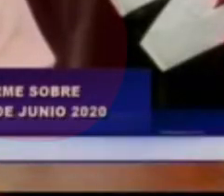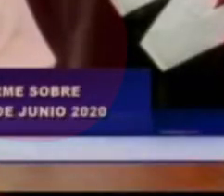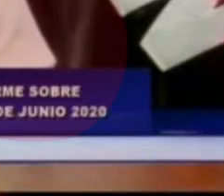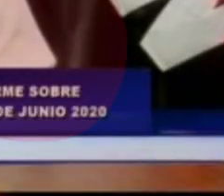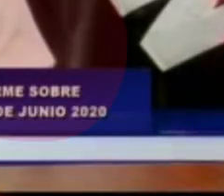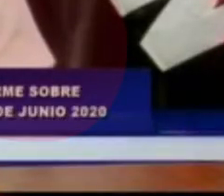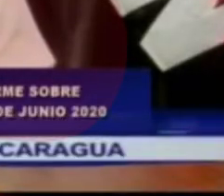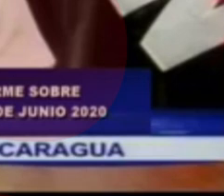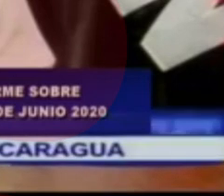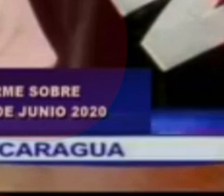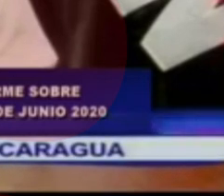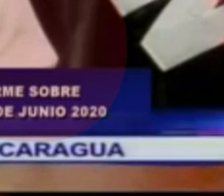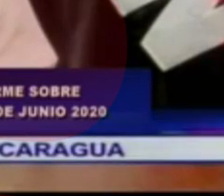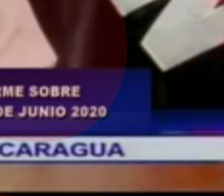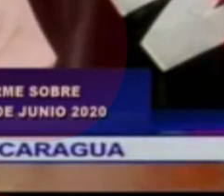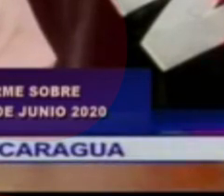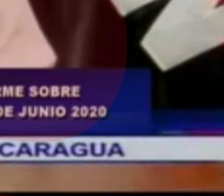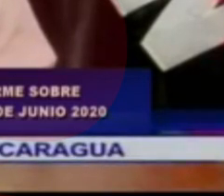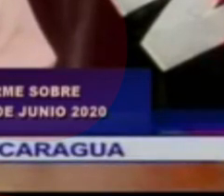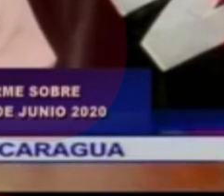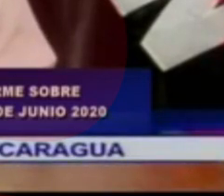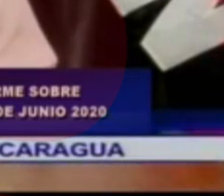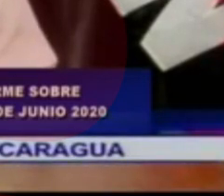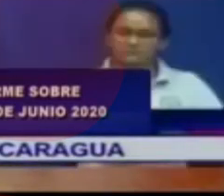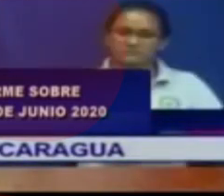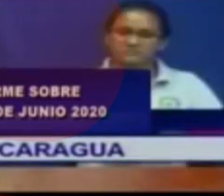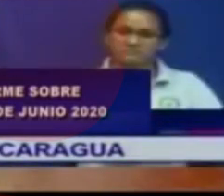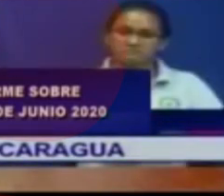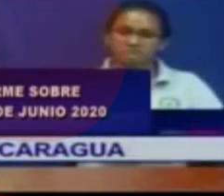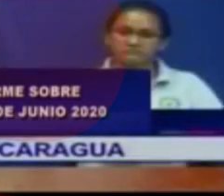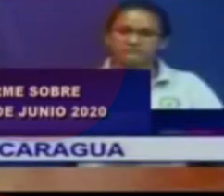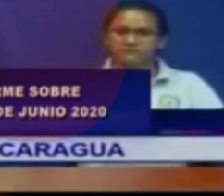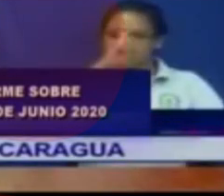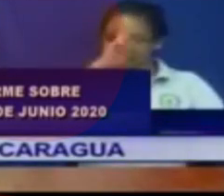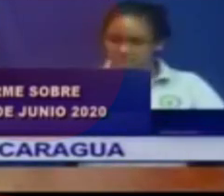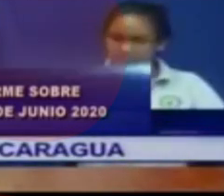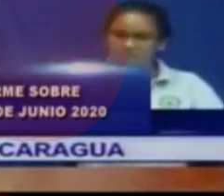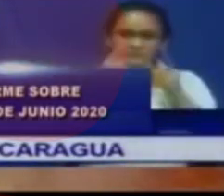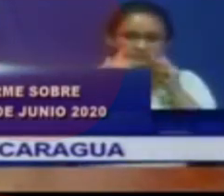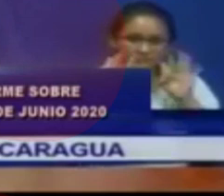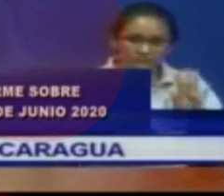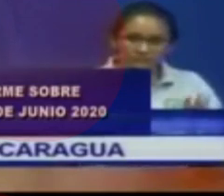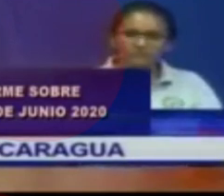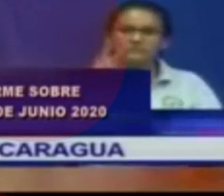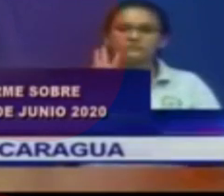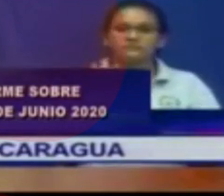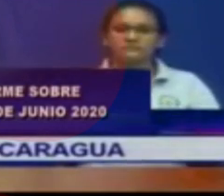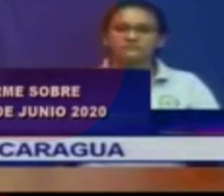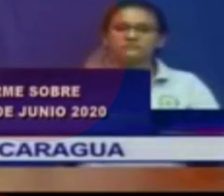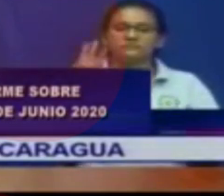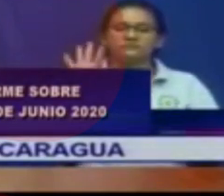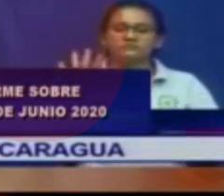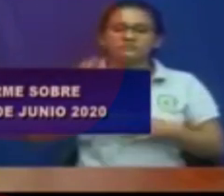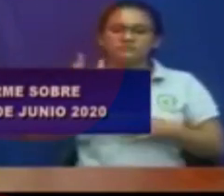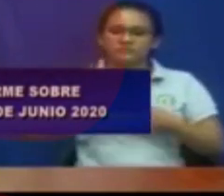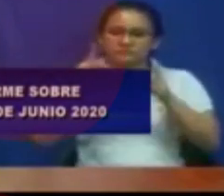del 2 al 9 de junio, hemos atendido y dado seguimiento responsable y cuidadoso a 346